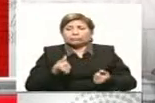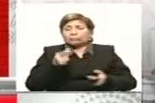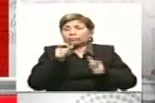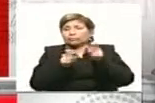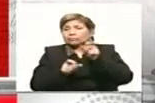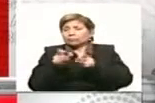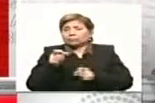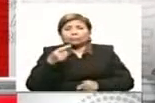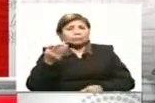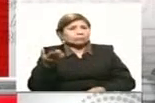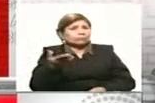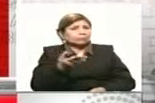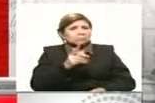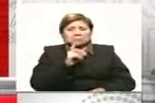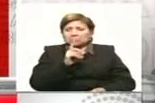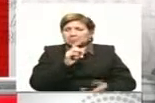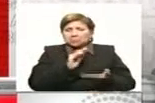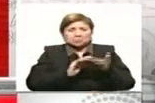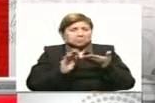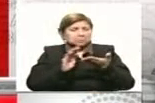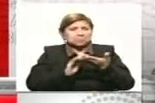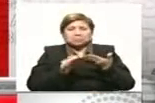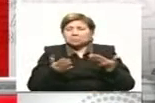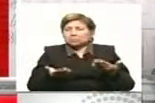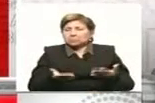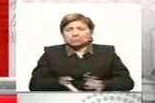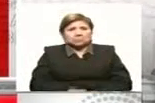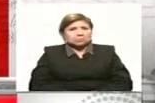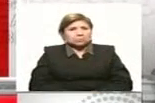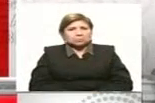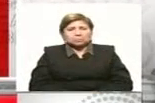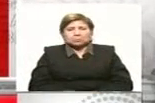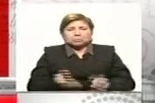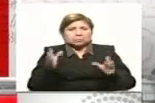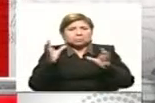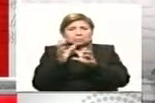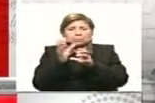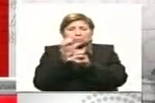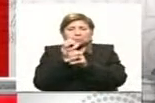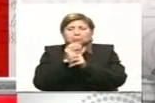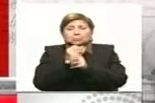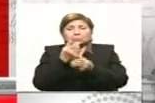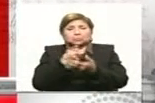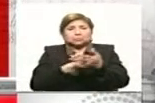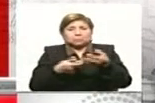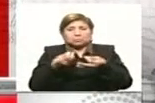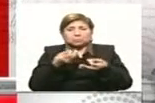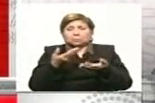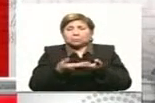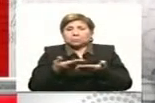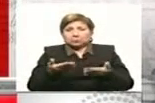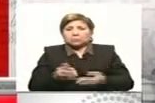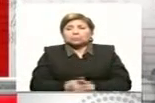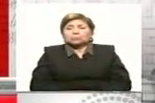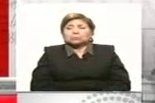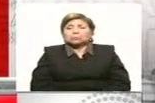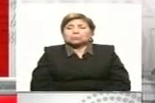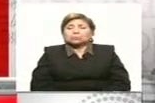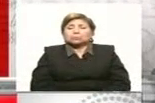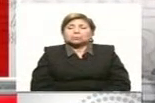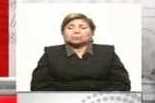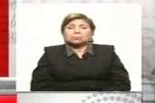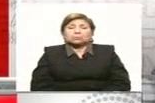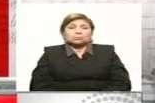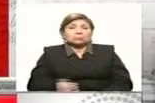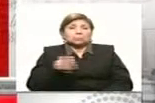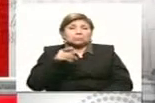ello, no encuentro la justificación, señor ministro, para la reducción del presupuesto en estos programas presupuestales. En